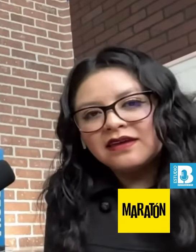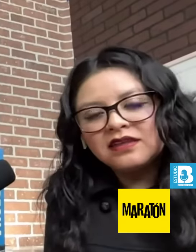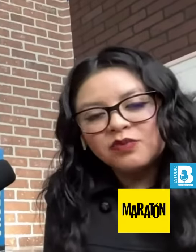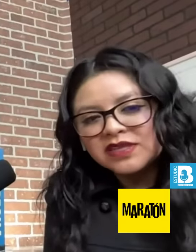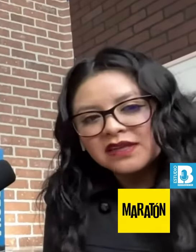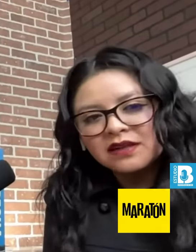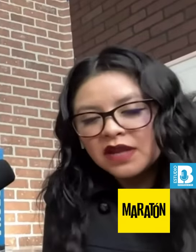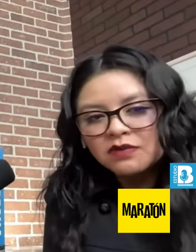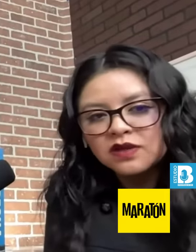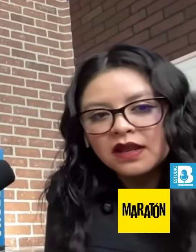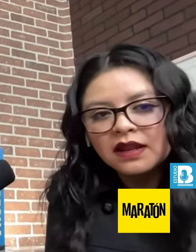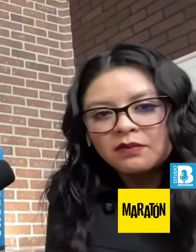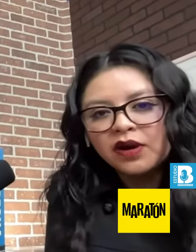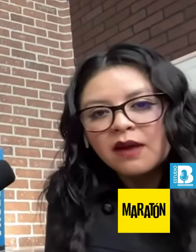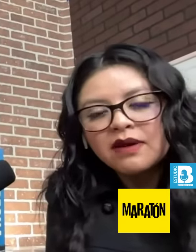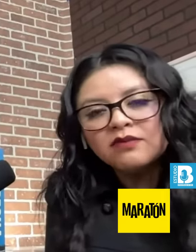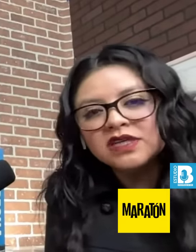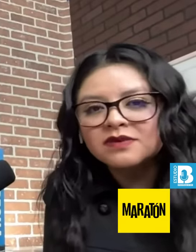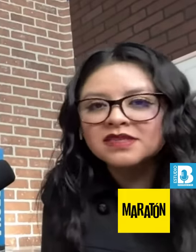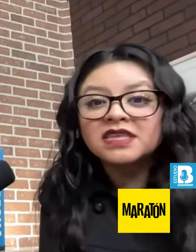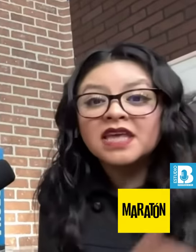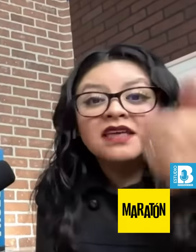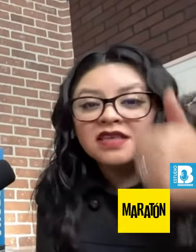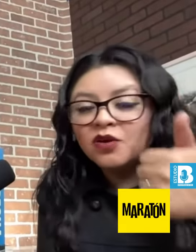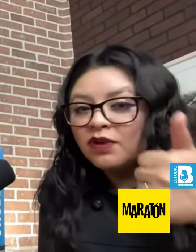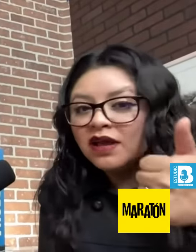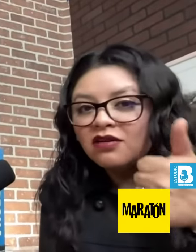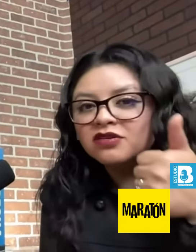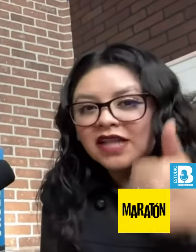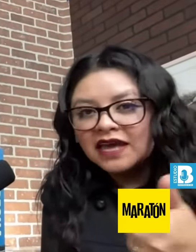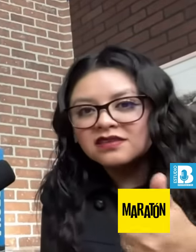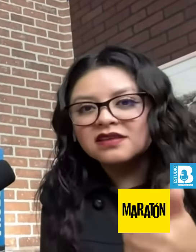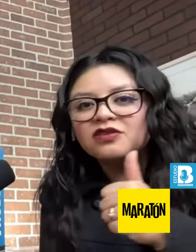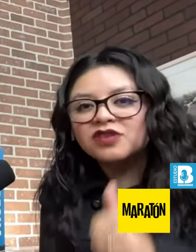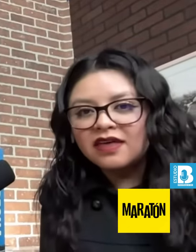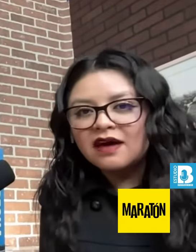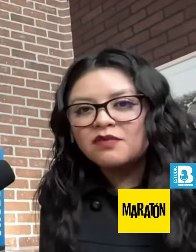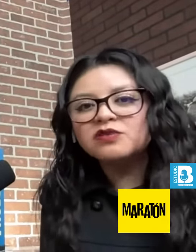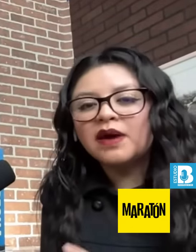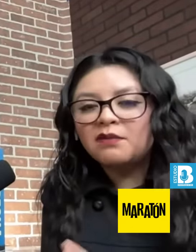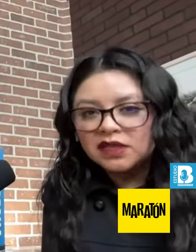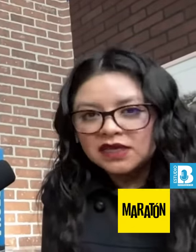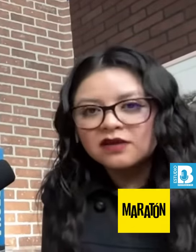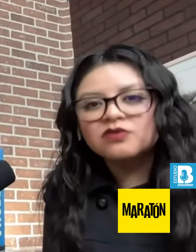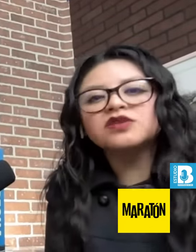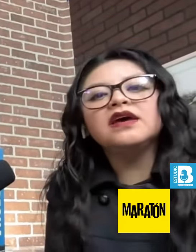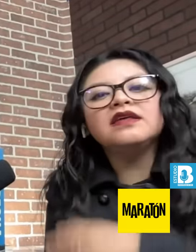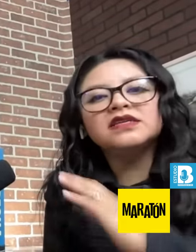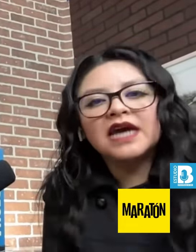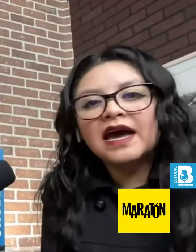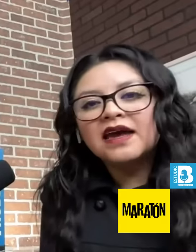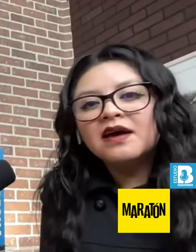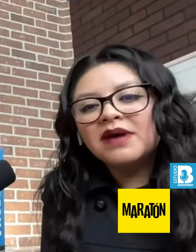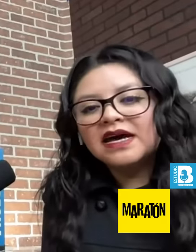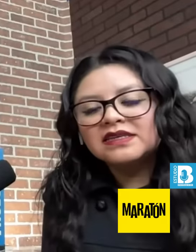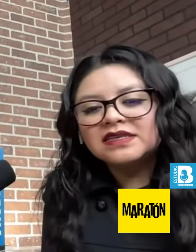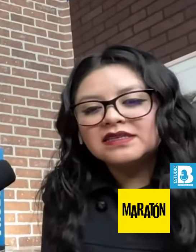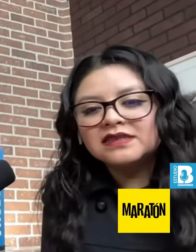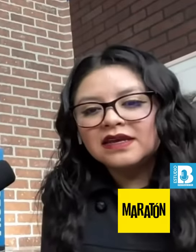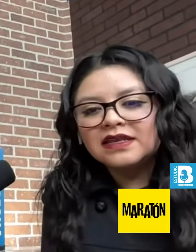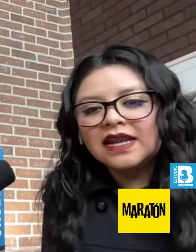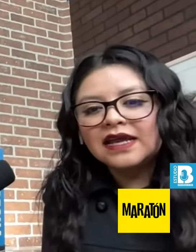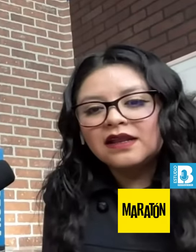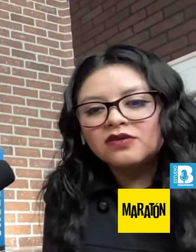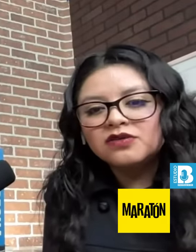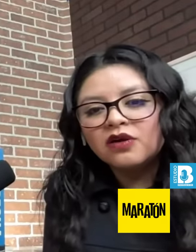eh después de que Terminamos el programa muchas veces si se cumplen con los likes nos quedamos para platicar con ustedes ya